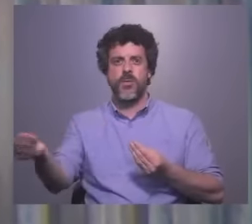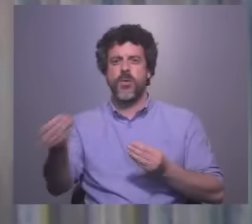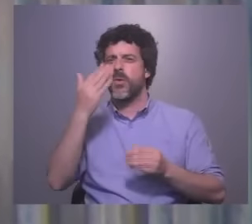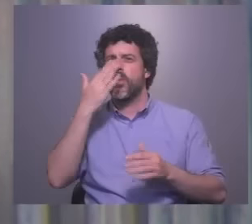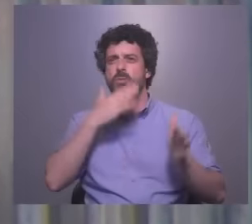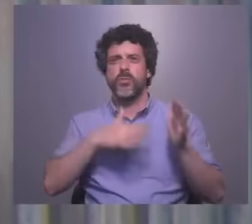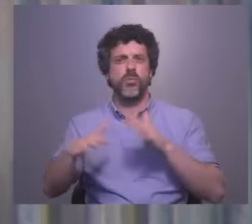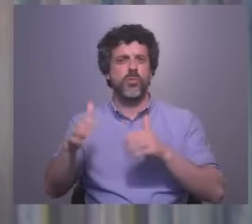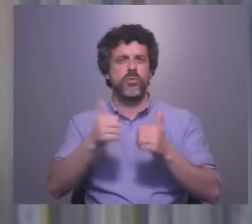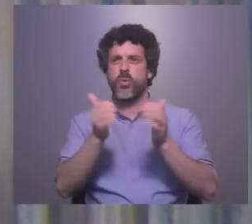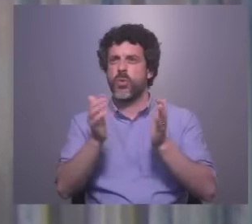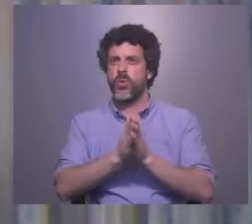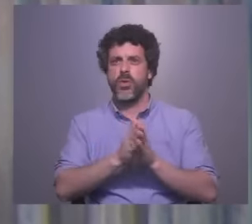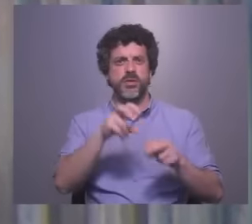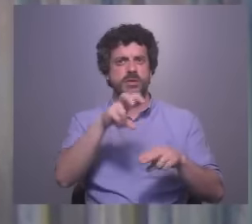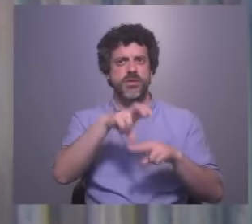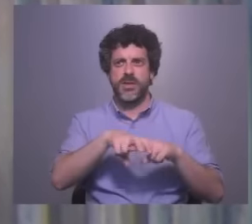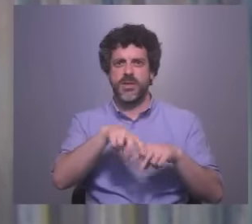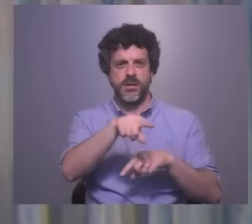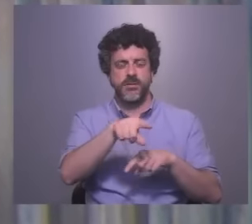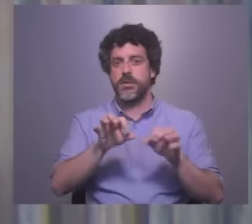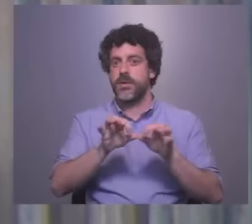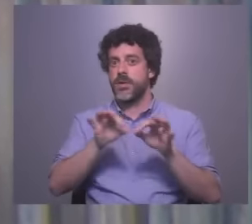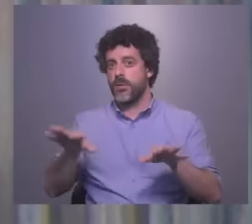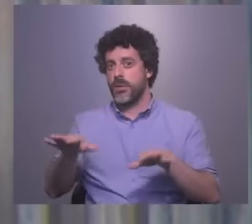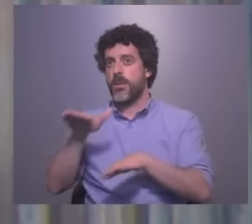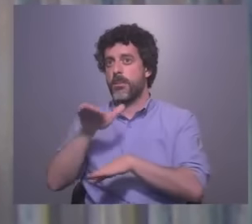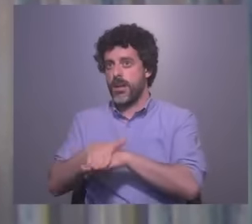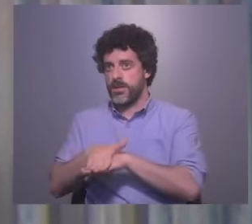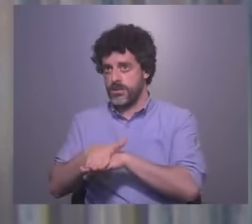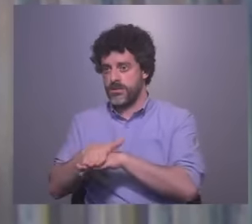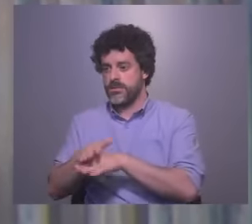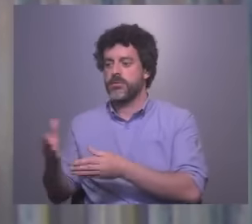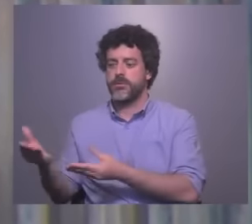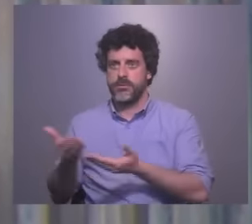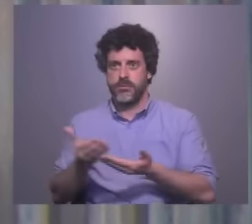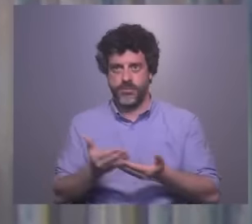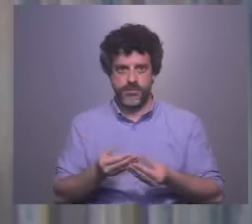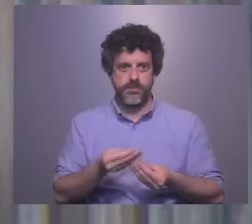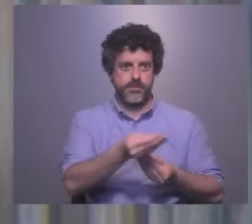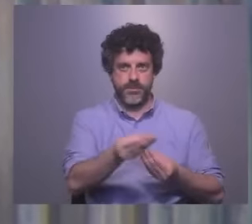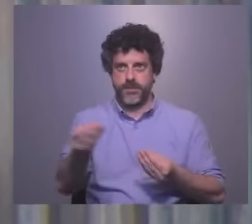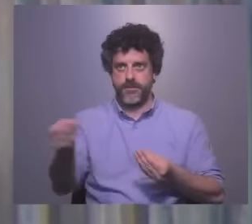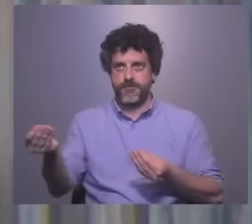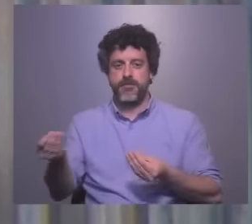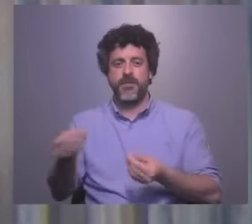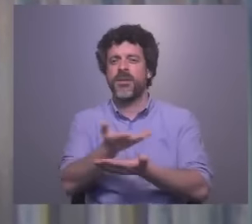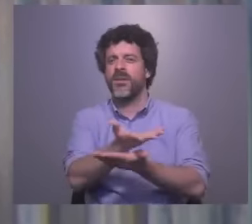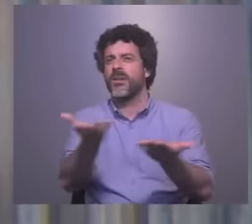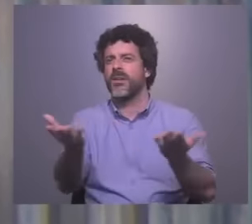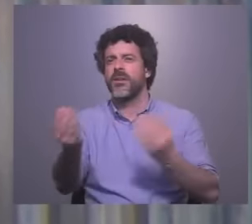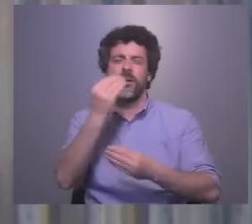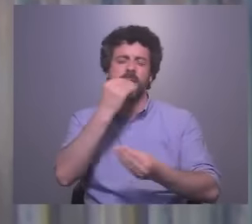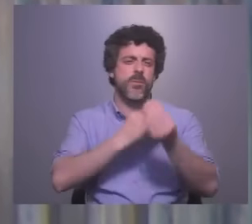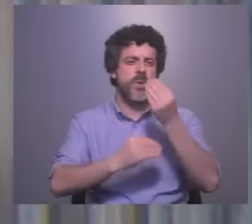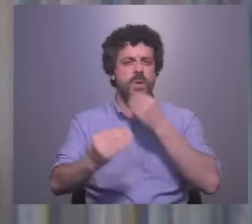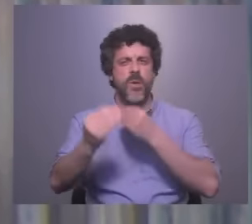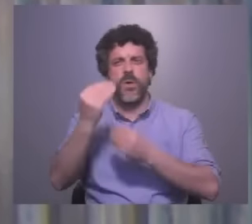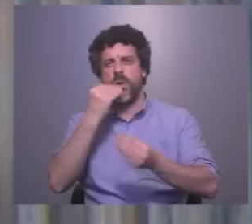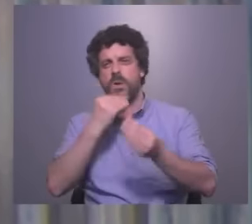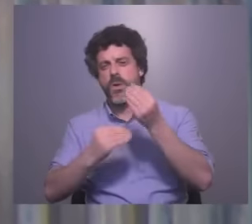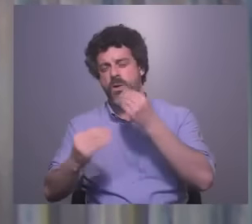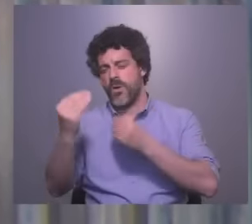que acudía mucha gente, tomó los panes, dijo la acción de gracias y lo repartió